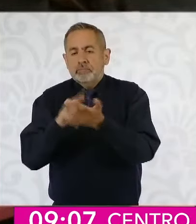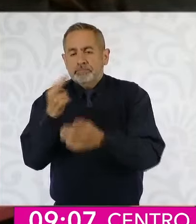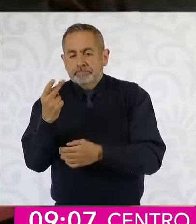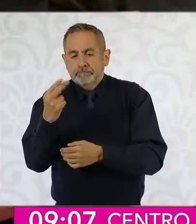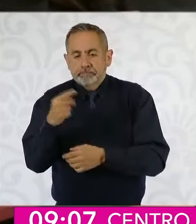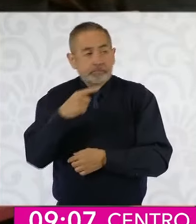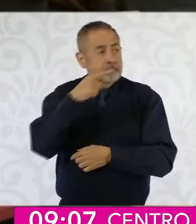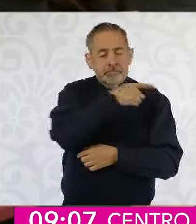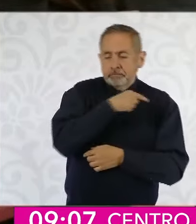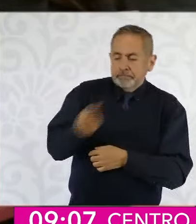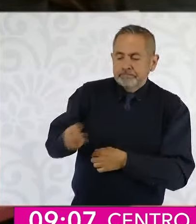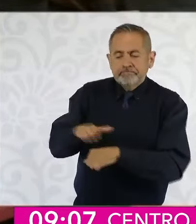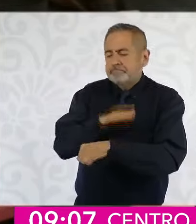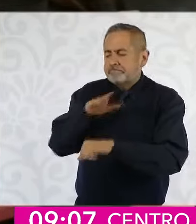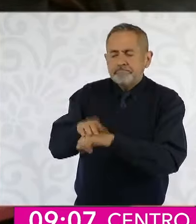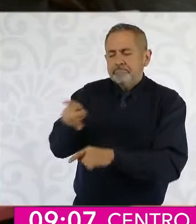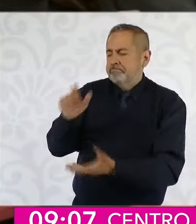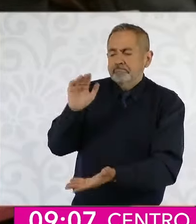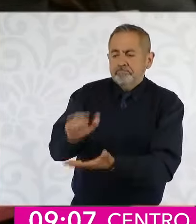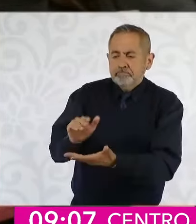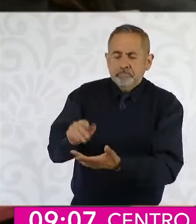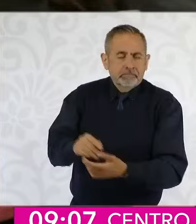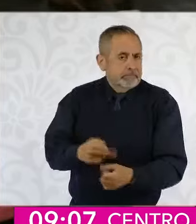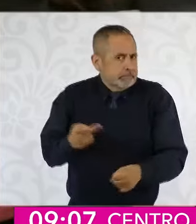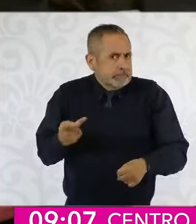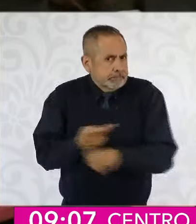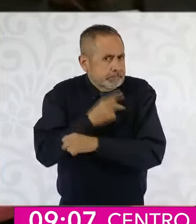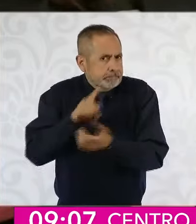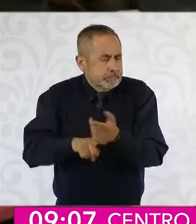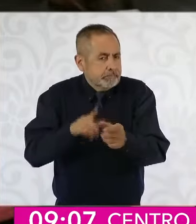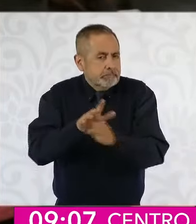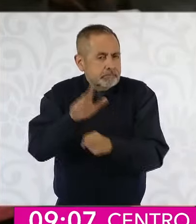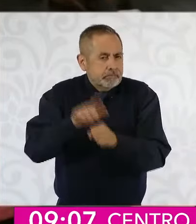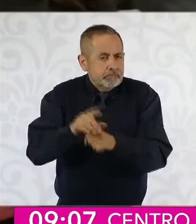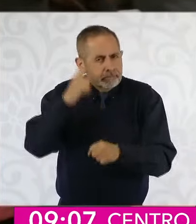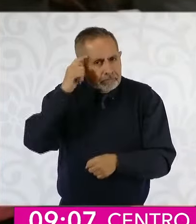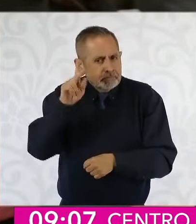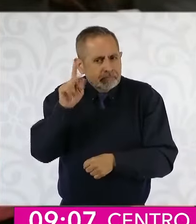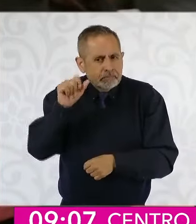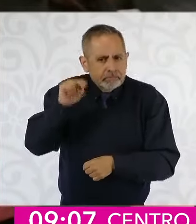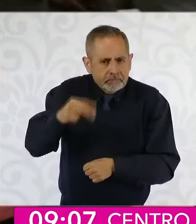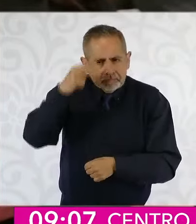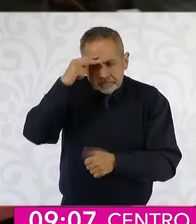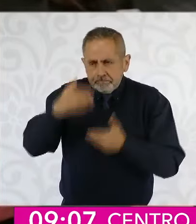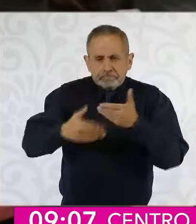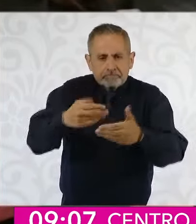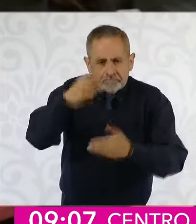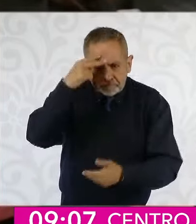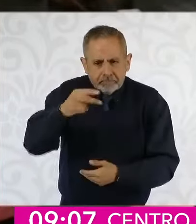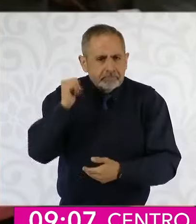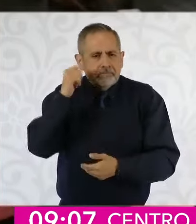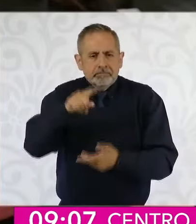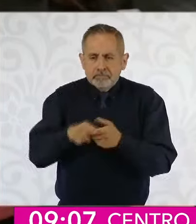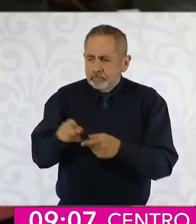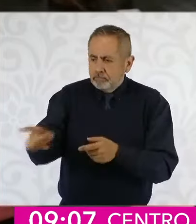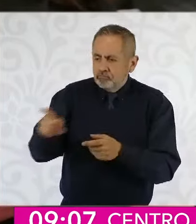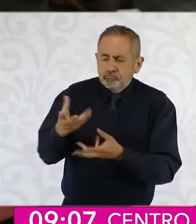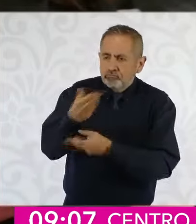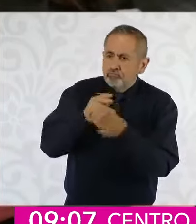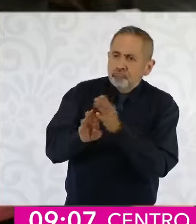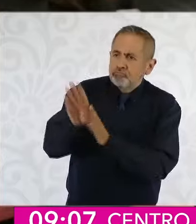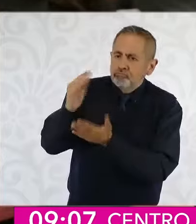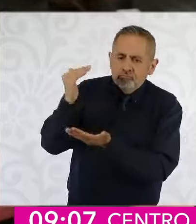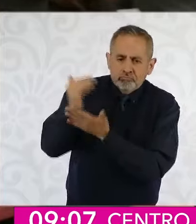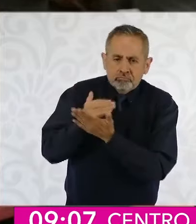En caso de que esto pase, ¿cuál sería la estrategia de México frente a una situación de menor crecimiento?